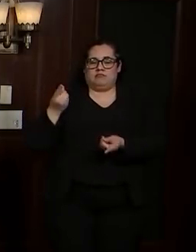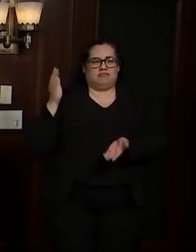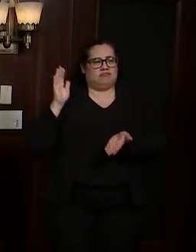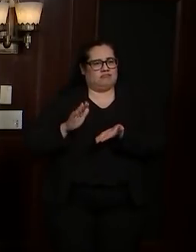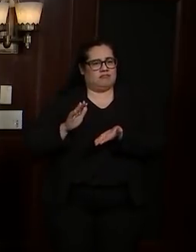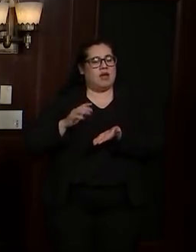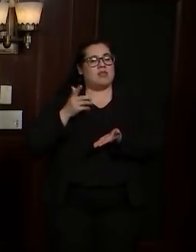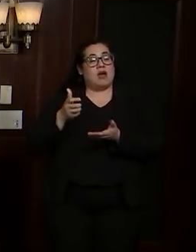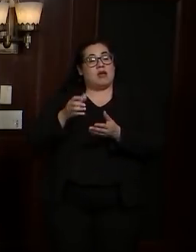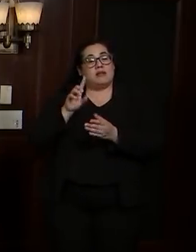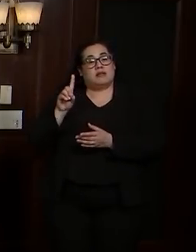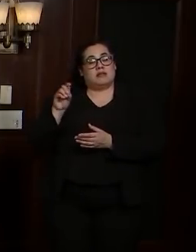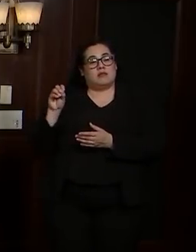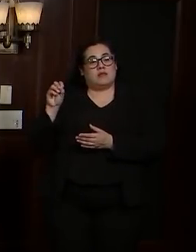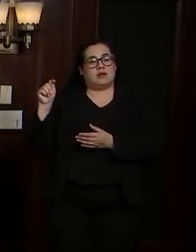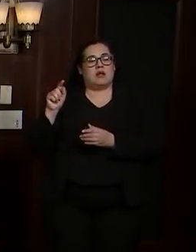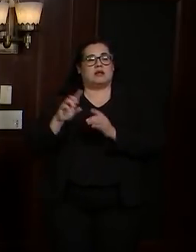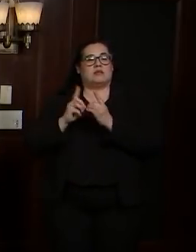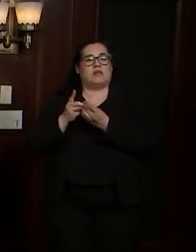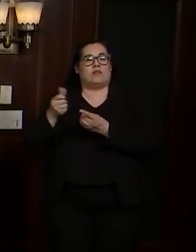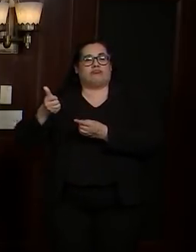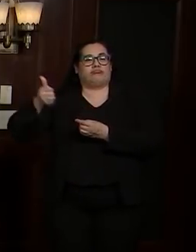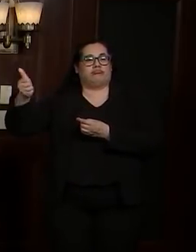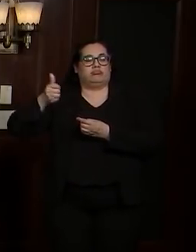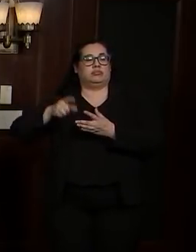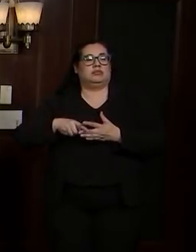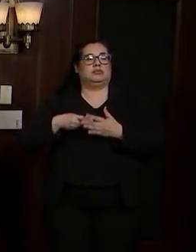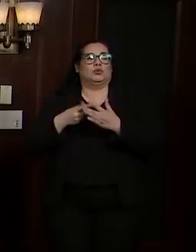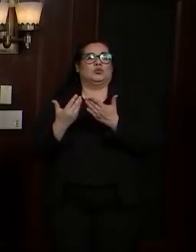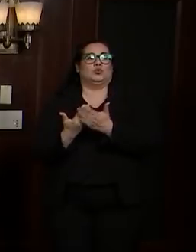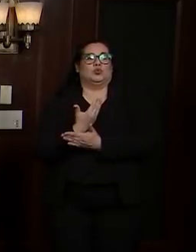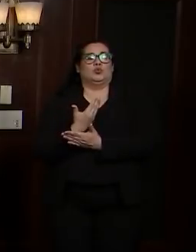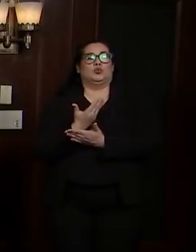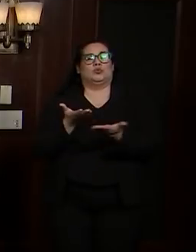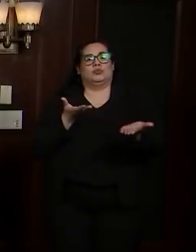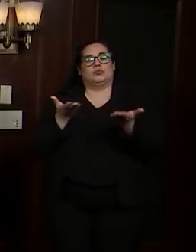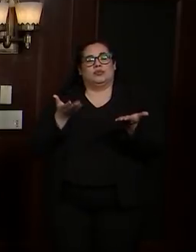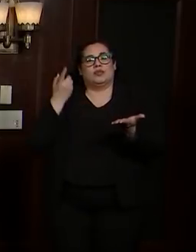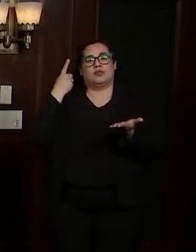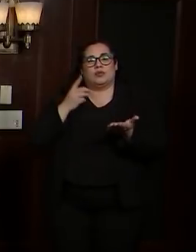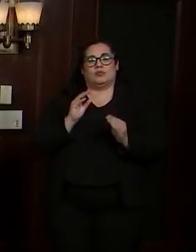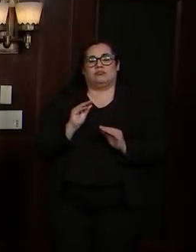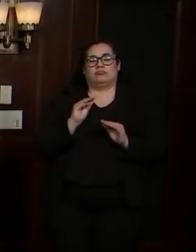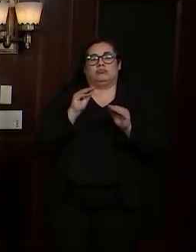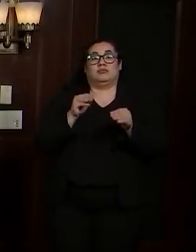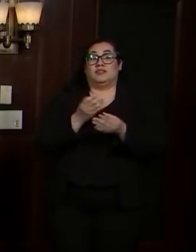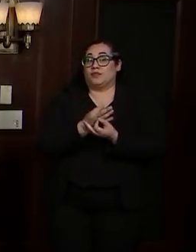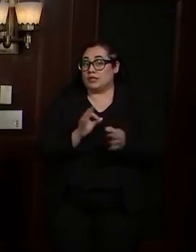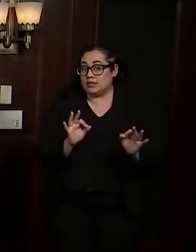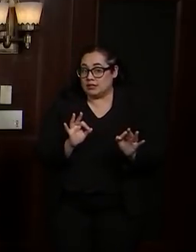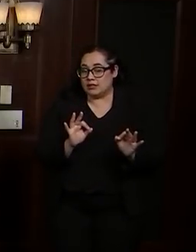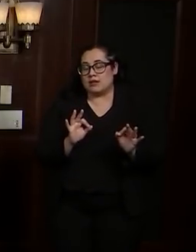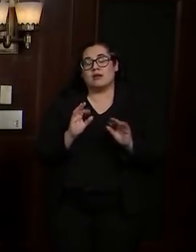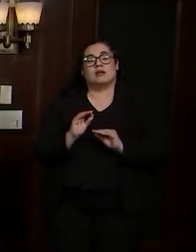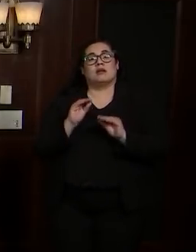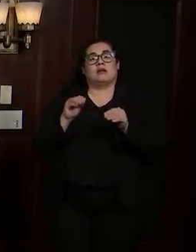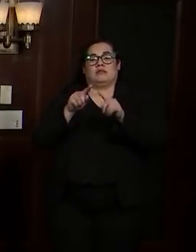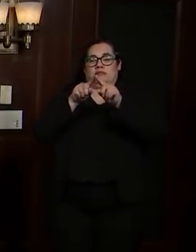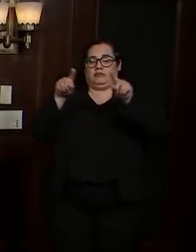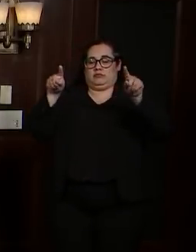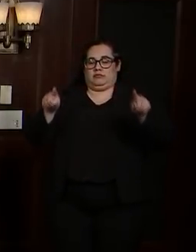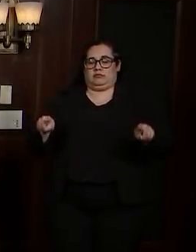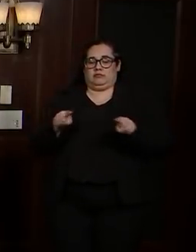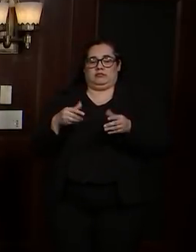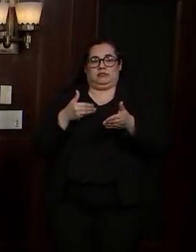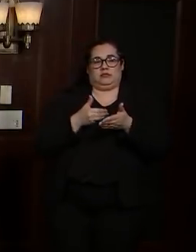de Transporte está lanzando un nuevo servicio para instalar gratis letreros cerca